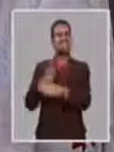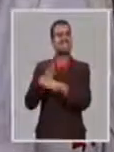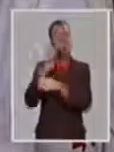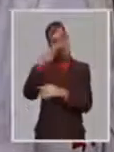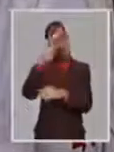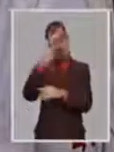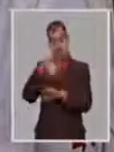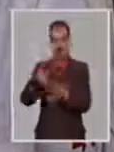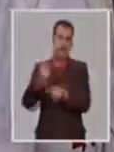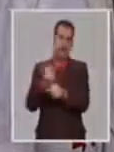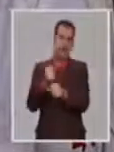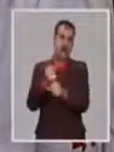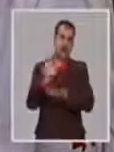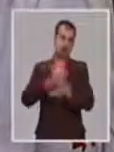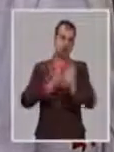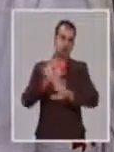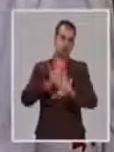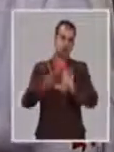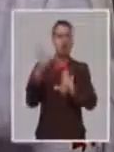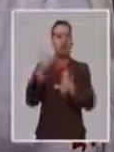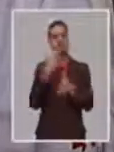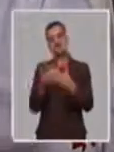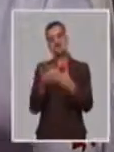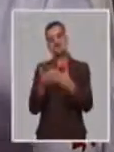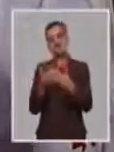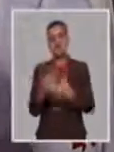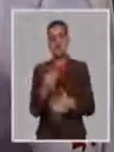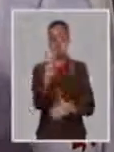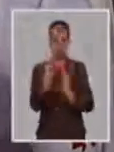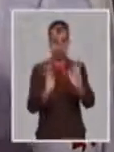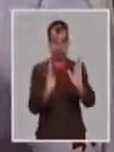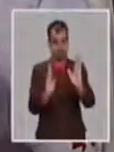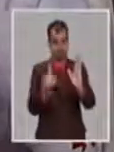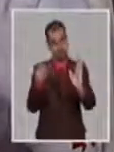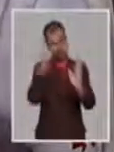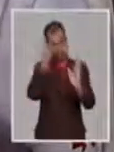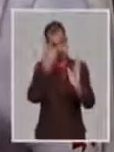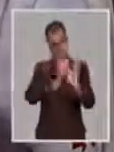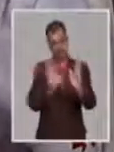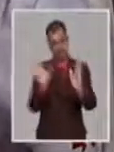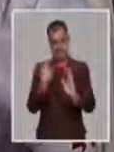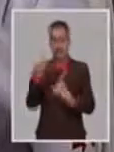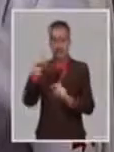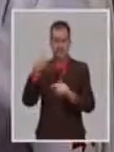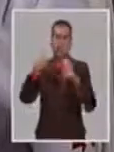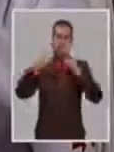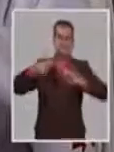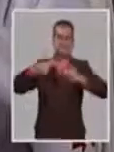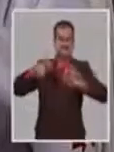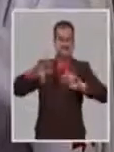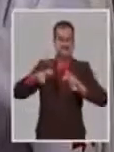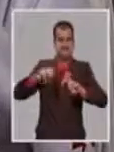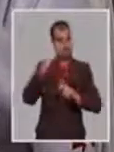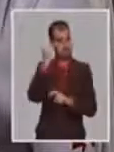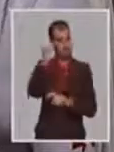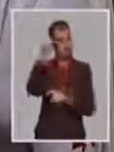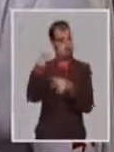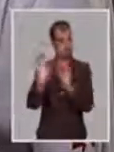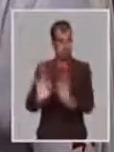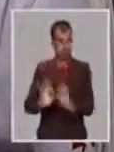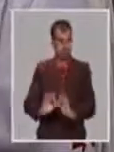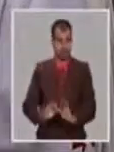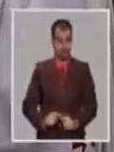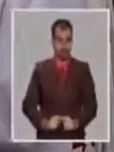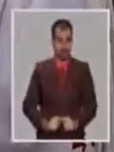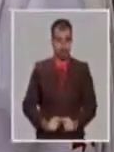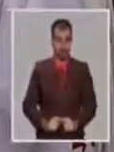estaba trabajando en el fase 2 y hay una experiencia, hay un grupo importante de investigadores capacitados, pero en el